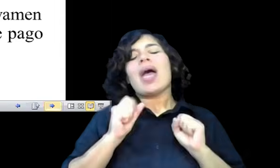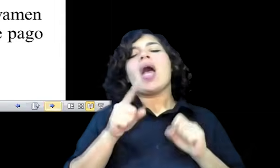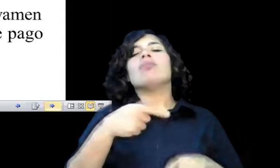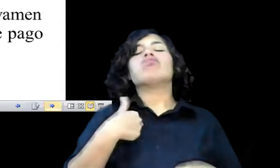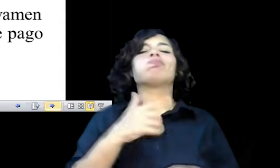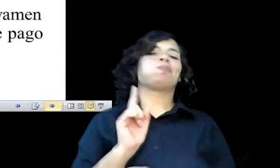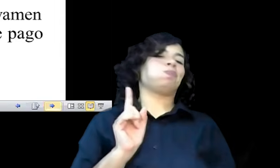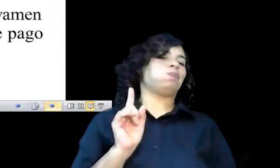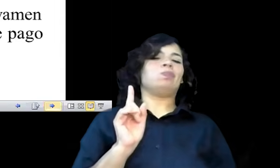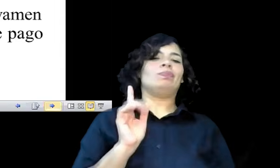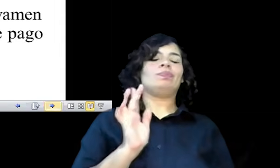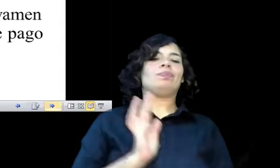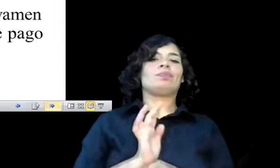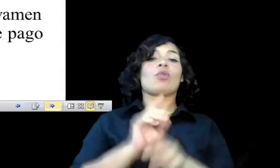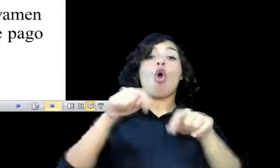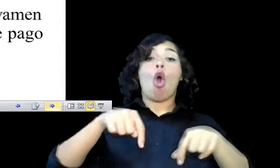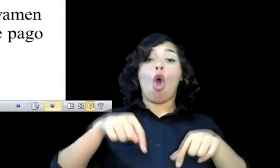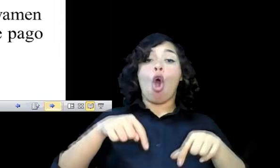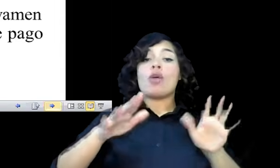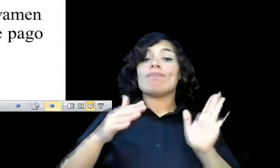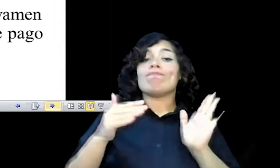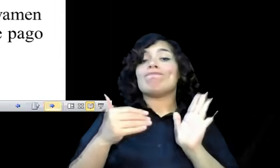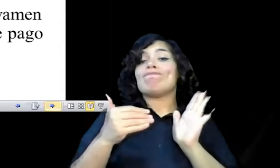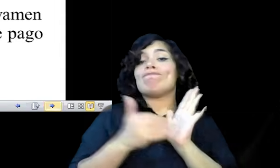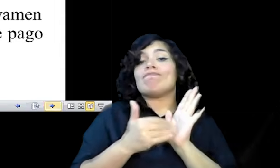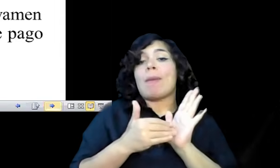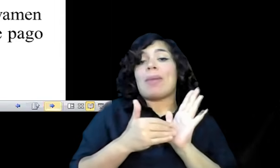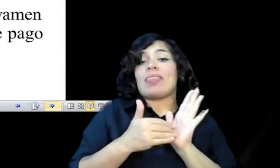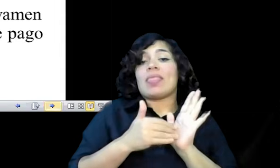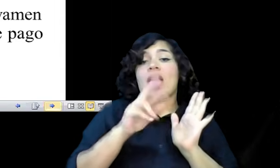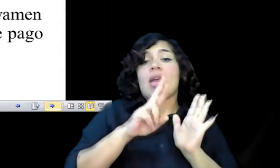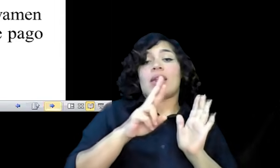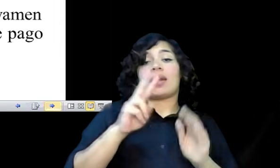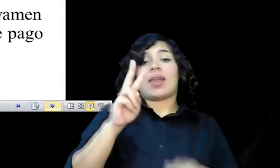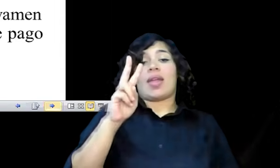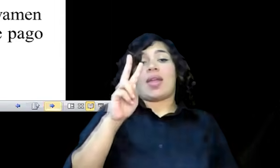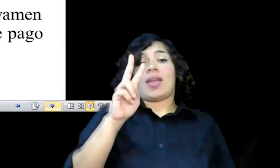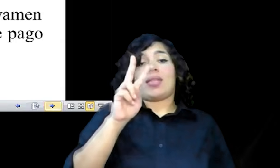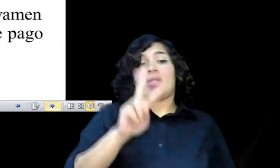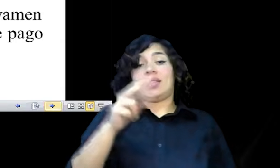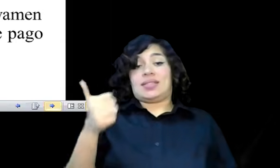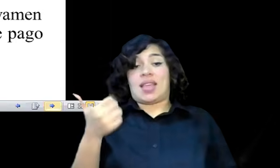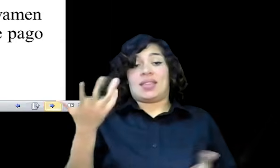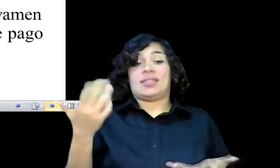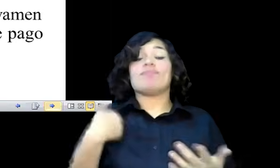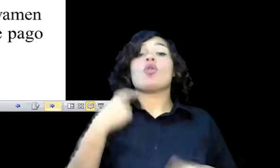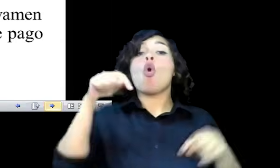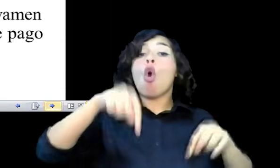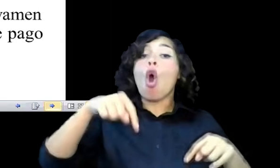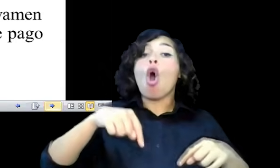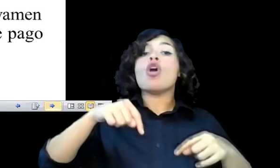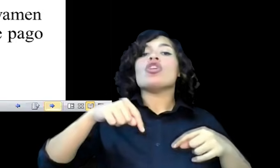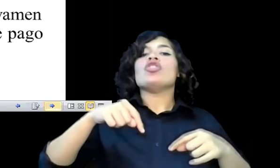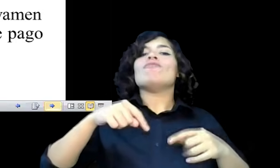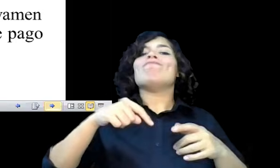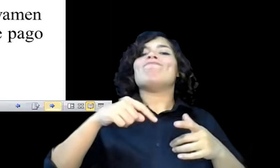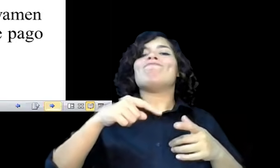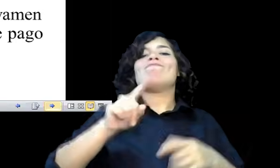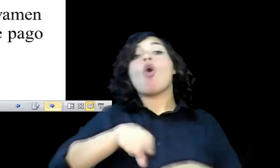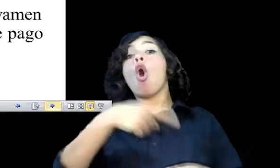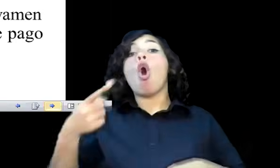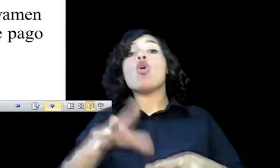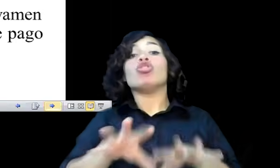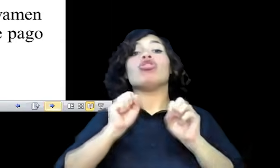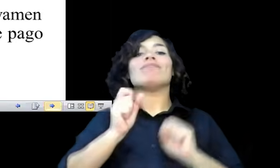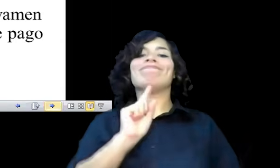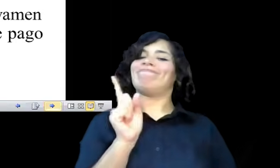vigentes, hoy de acuerdo a RT6. Entonces, sí, hoy no se puede admitir otro balance que no sea